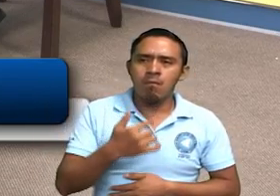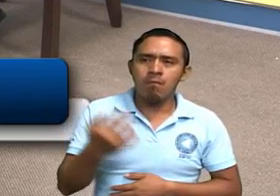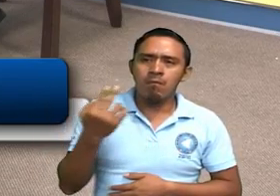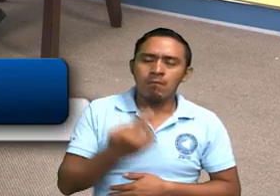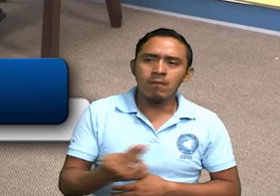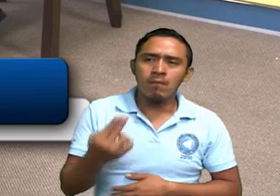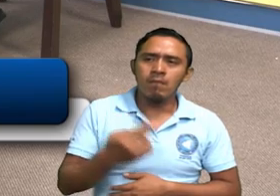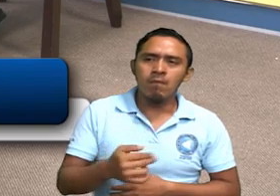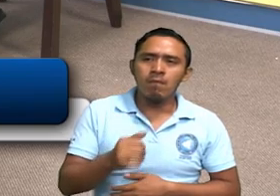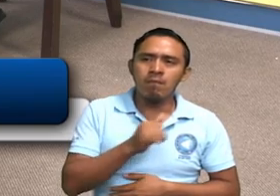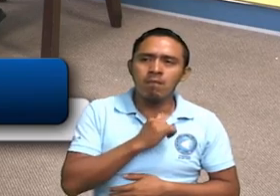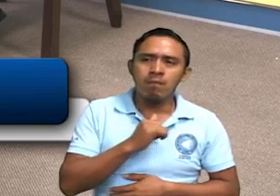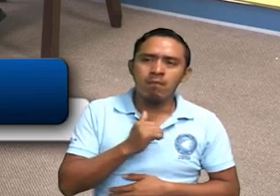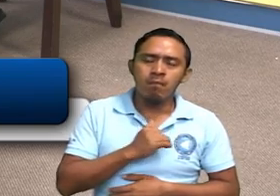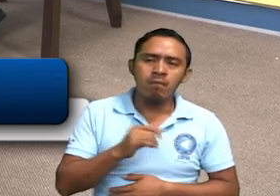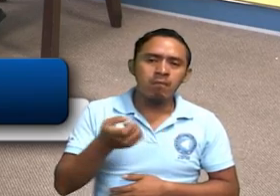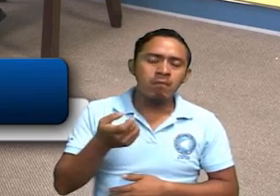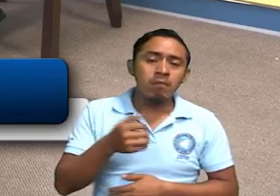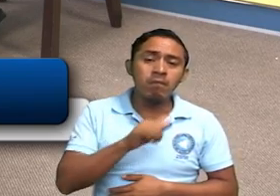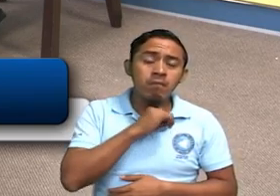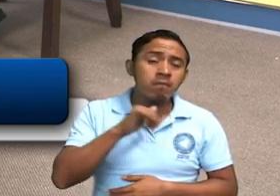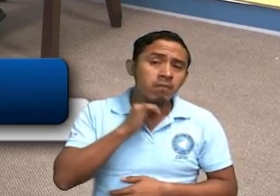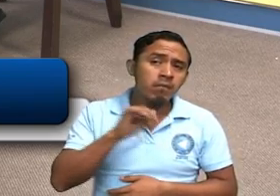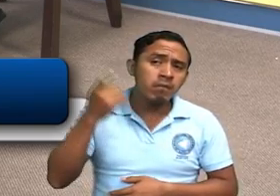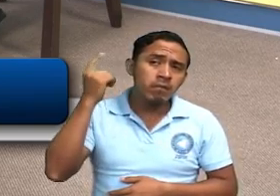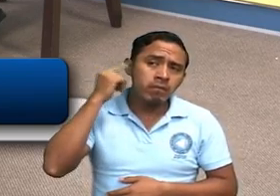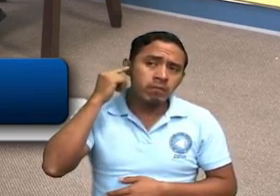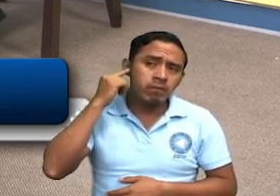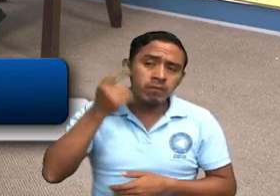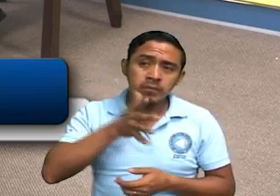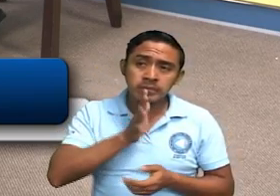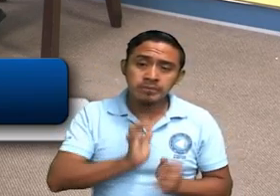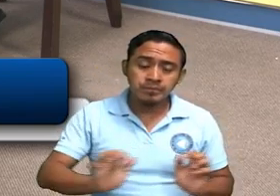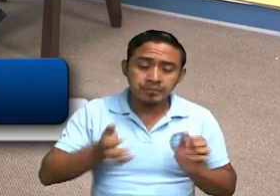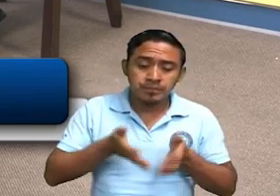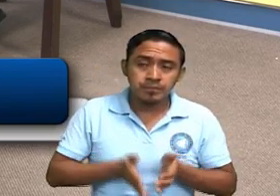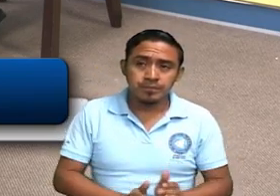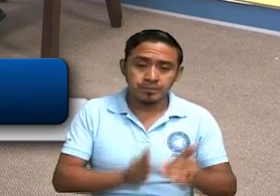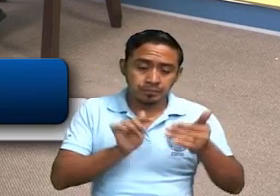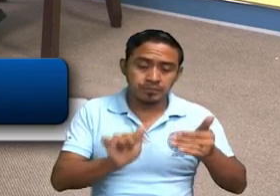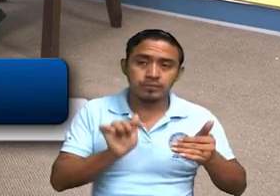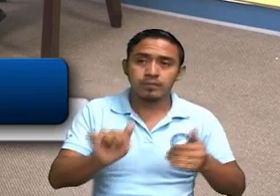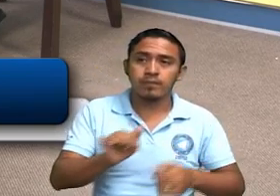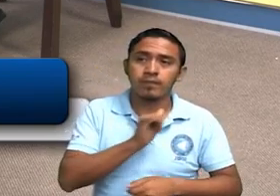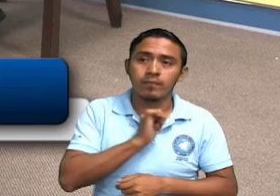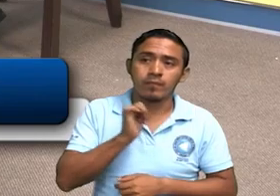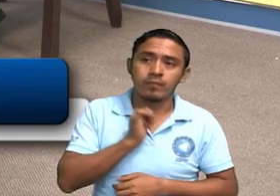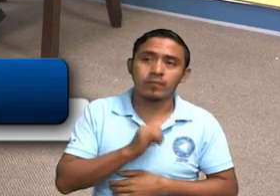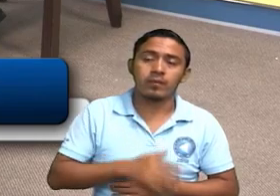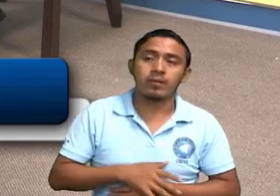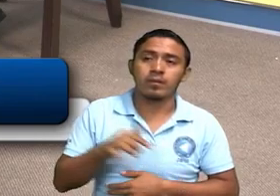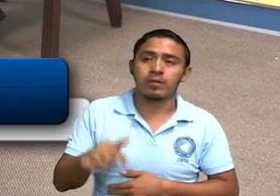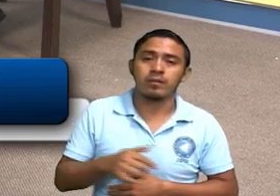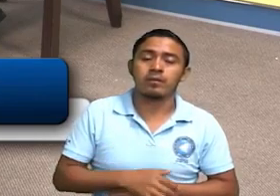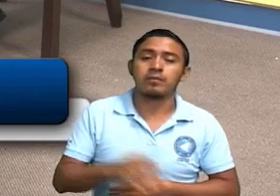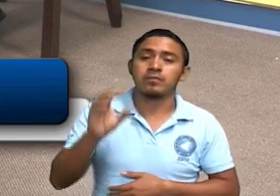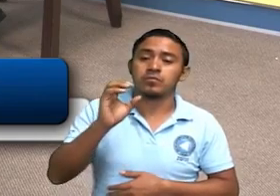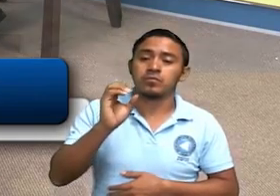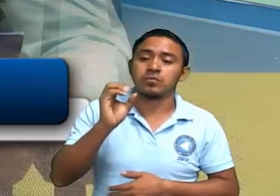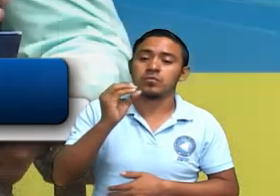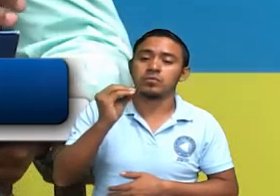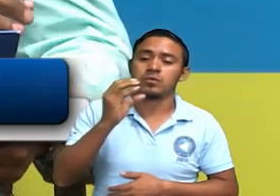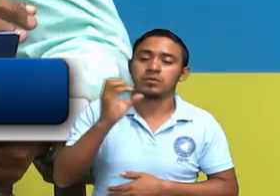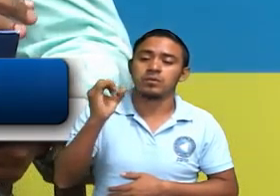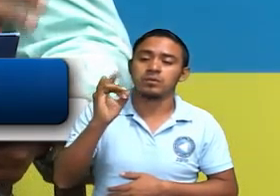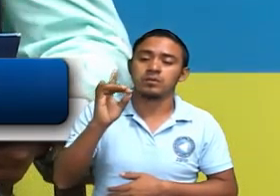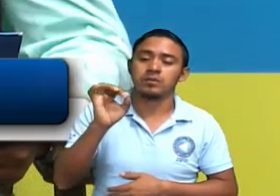prueba auditiva en los niños que están naciendo en el Hospital Occidental de Managua, precisamente